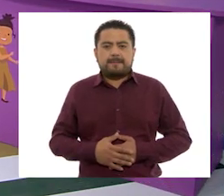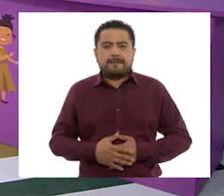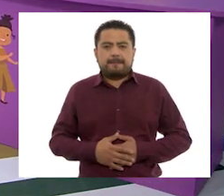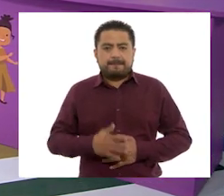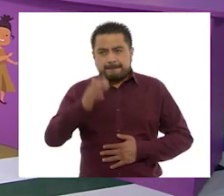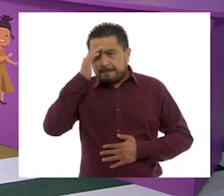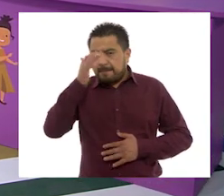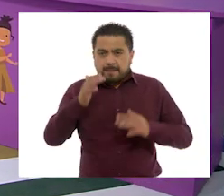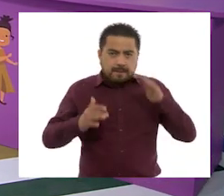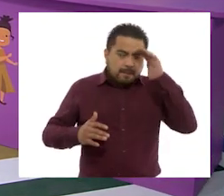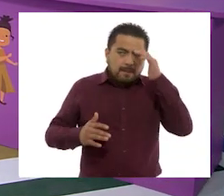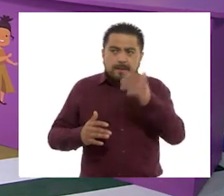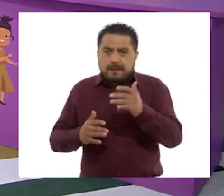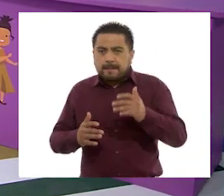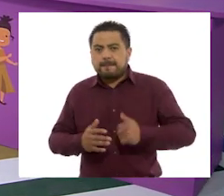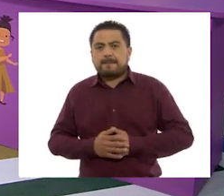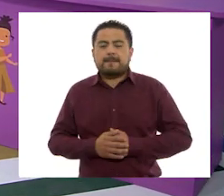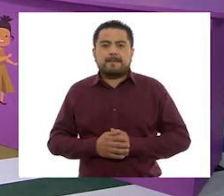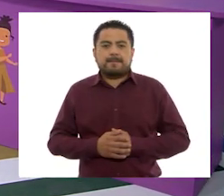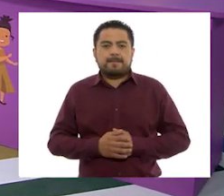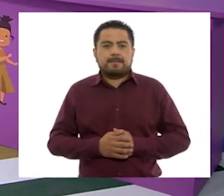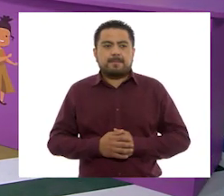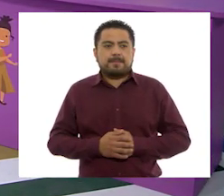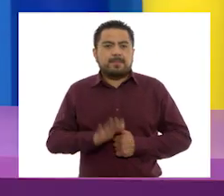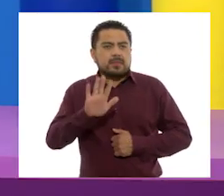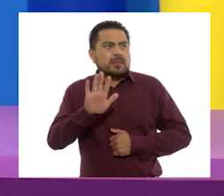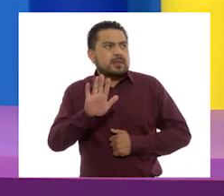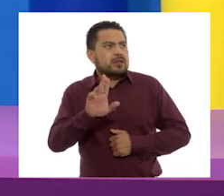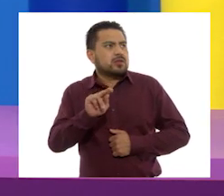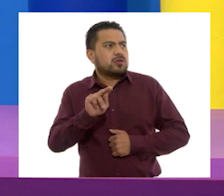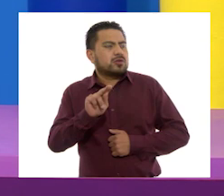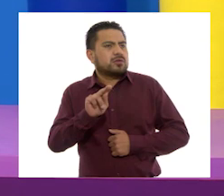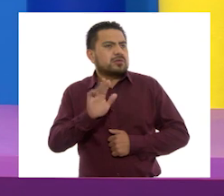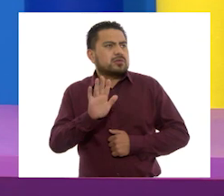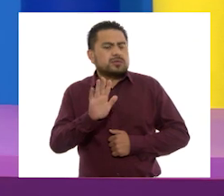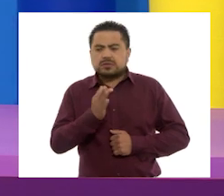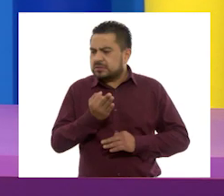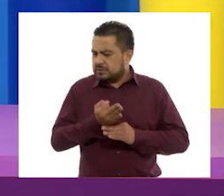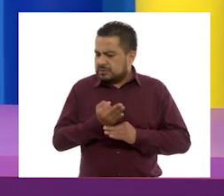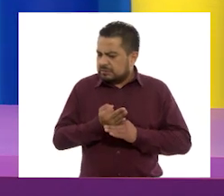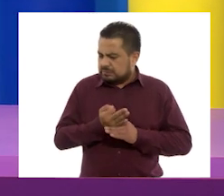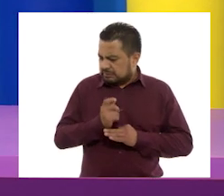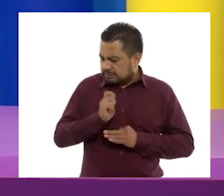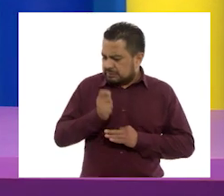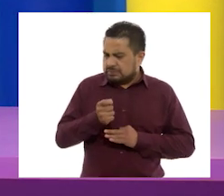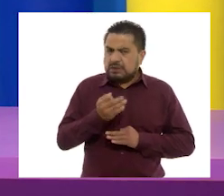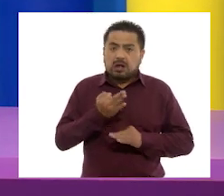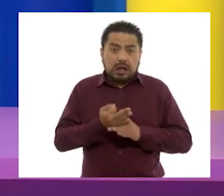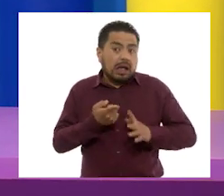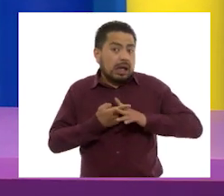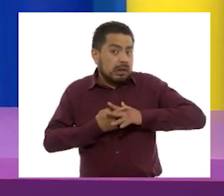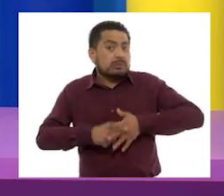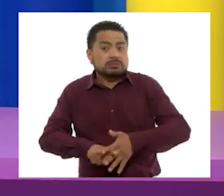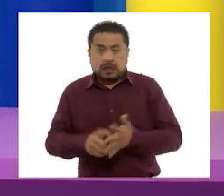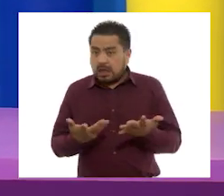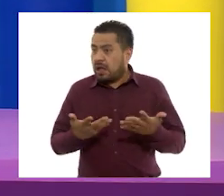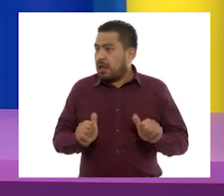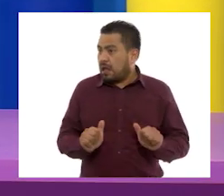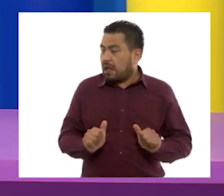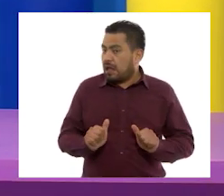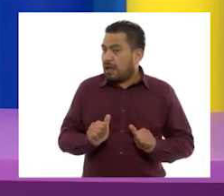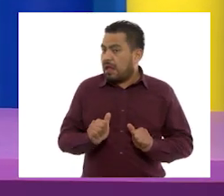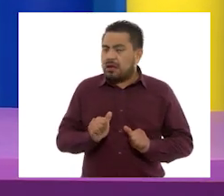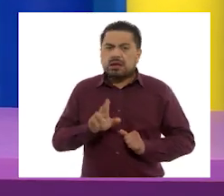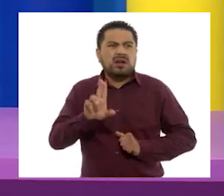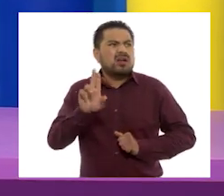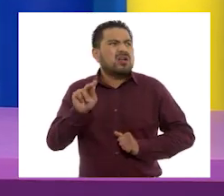Hola, hola. Ay, ay, no, ay, es que, ay, ya vamos a empezar. Ay,